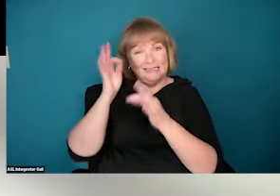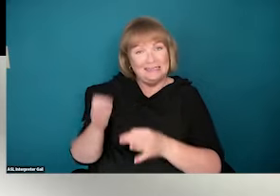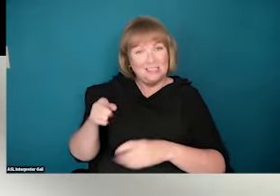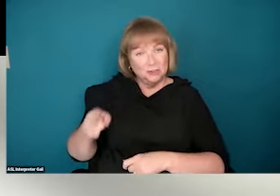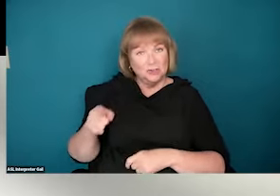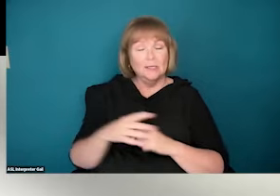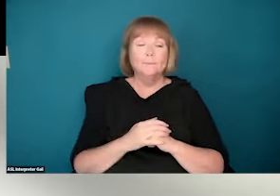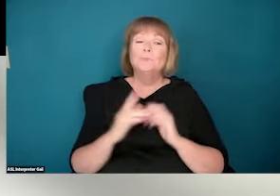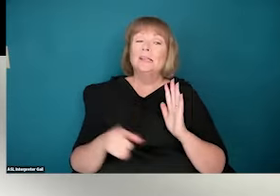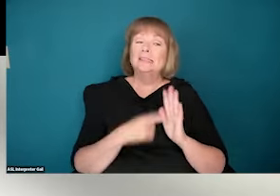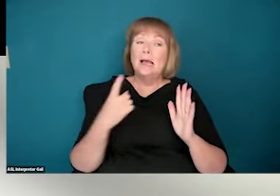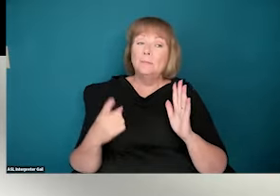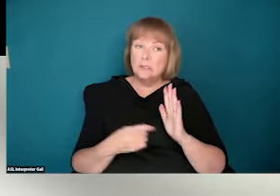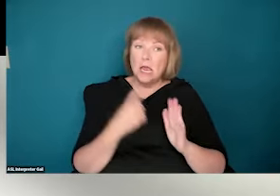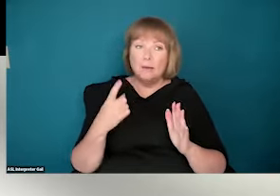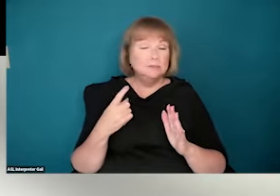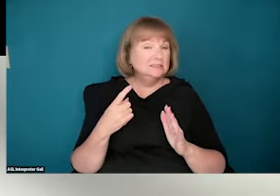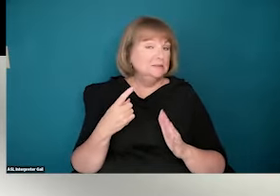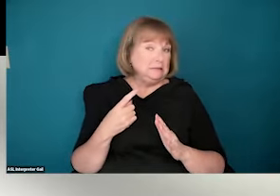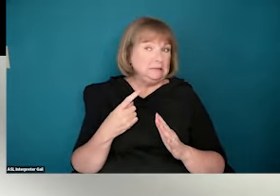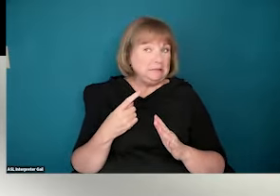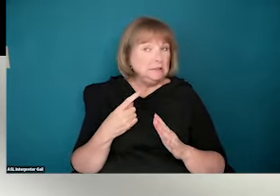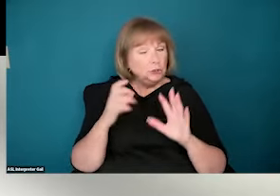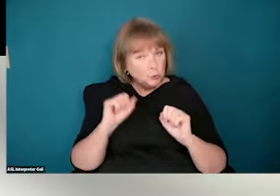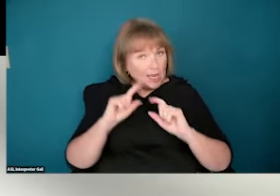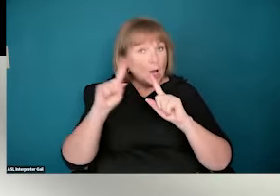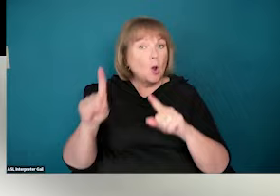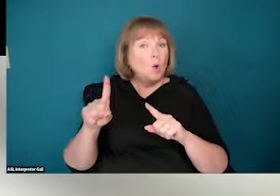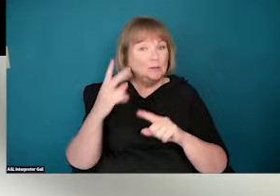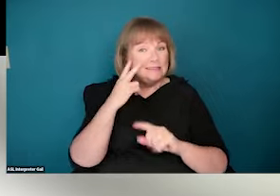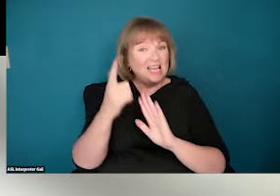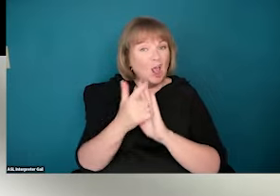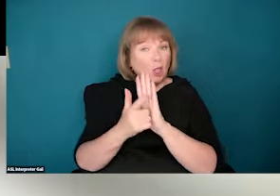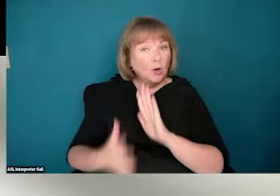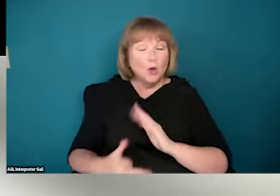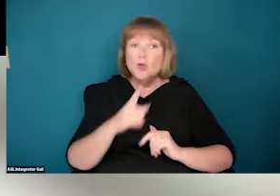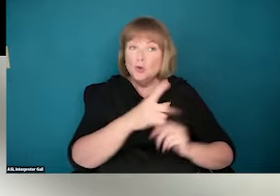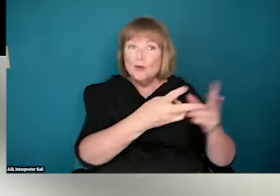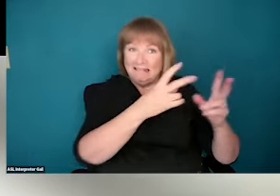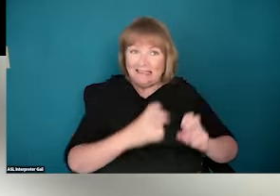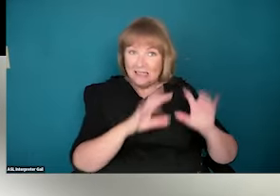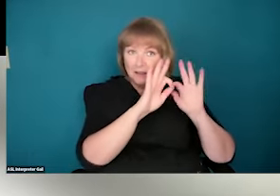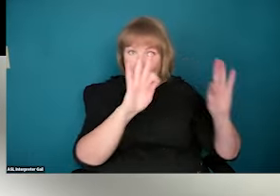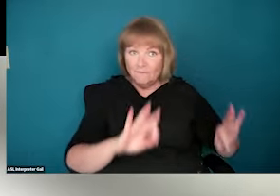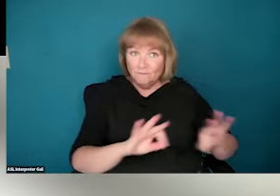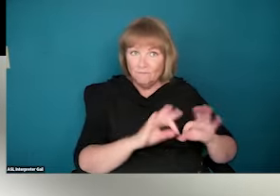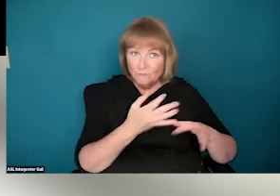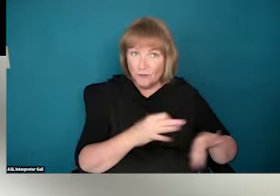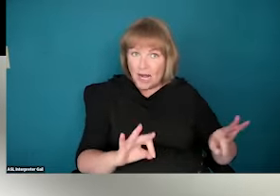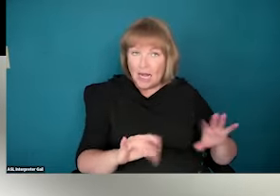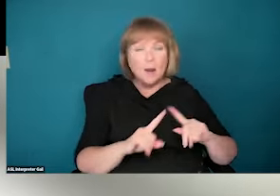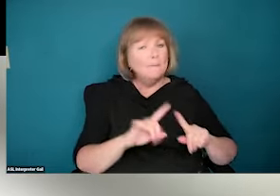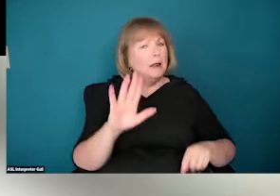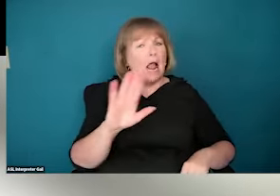contribuir indirectamente a tomar decisiones. Algunas veces usted aquí va a querer ir a